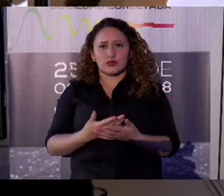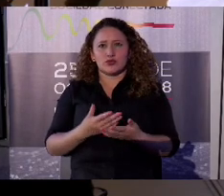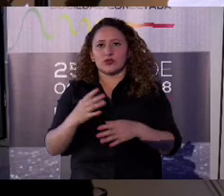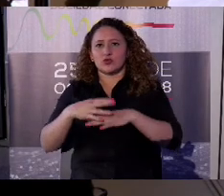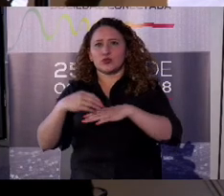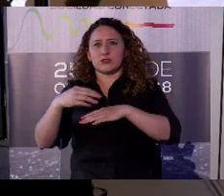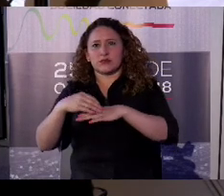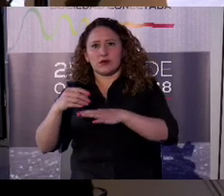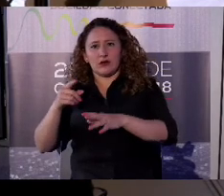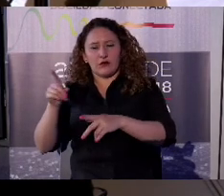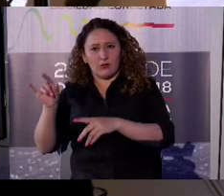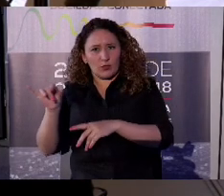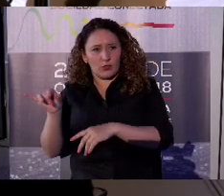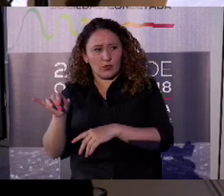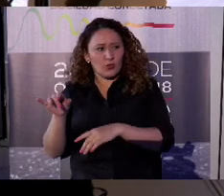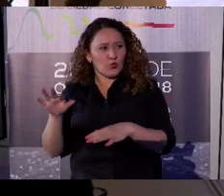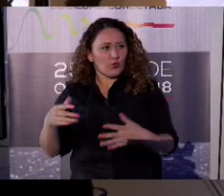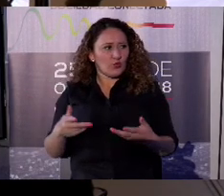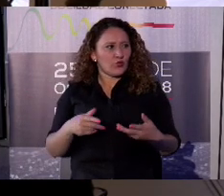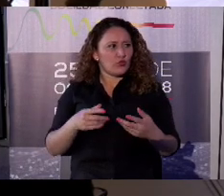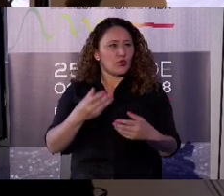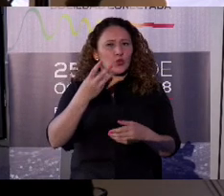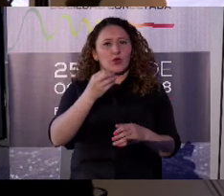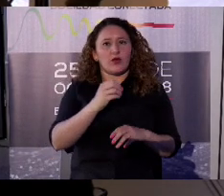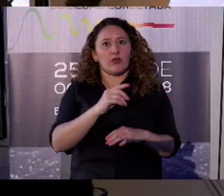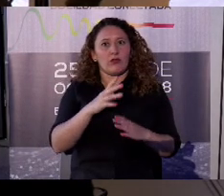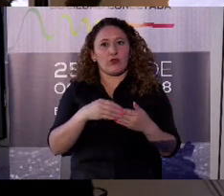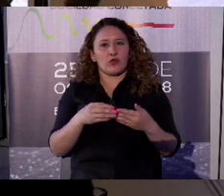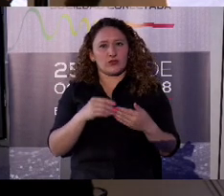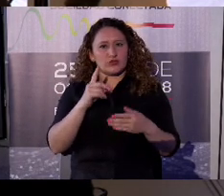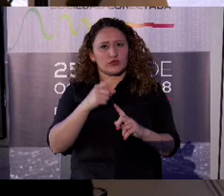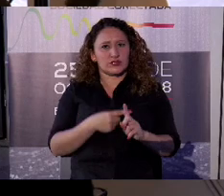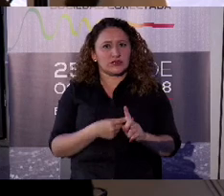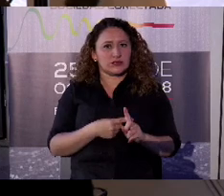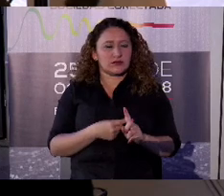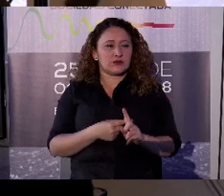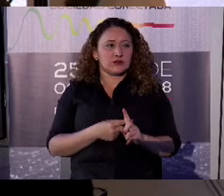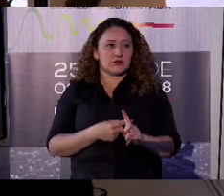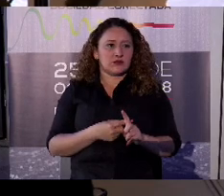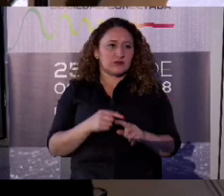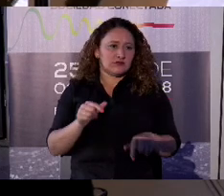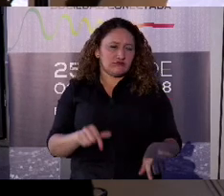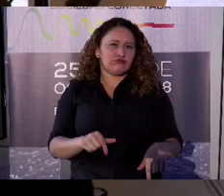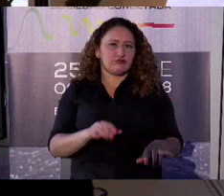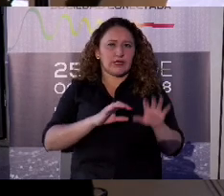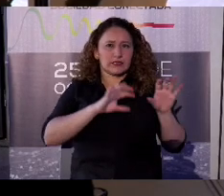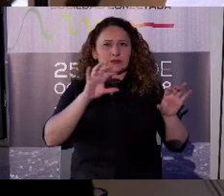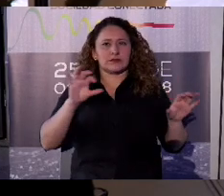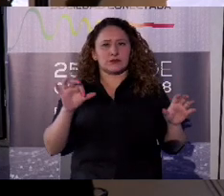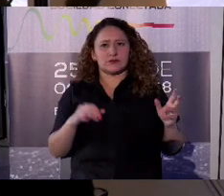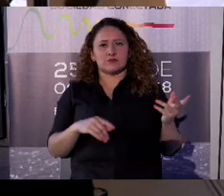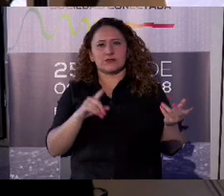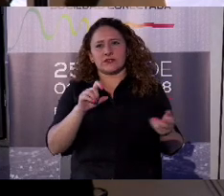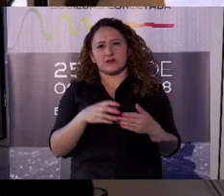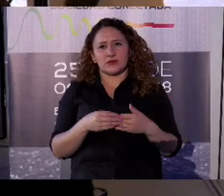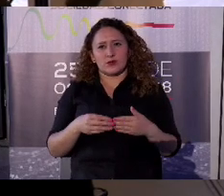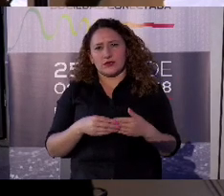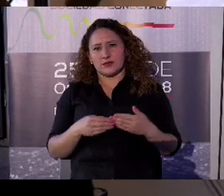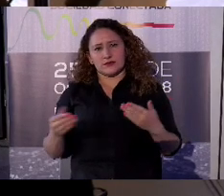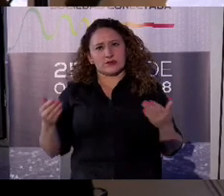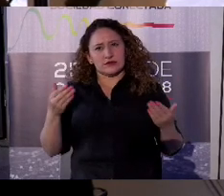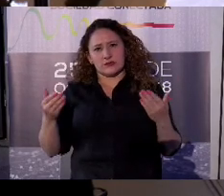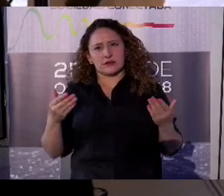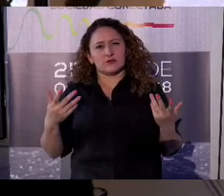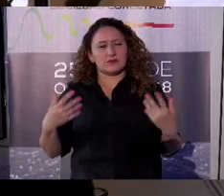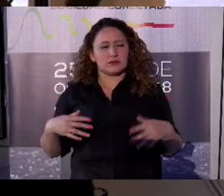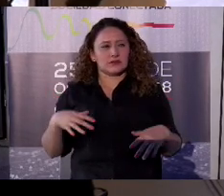Suiza, que tiene ingresos por usuario de $40 al mes, con la de nuestros países con ingresos por usuario de $6 al mes. Es un